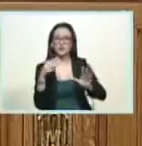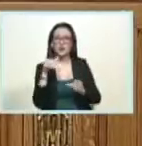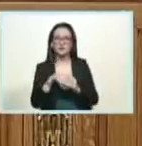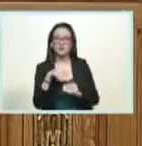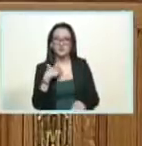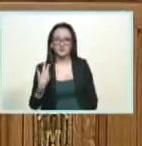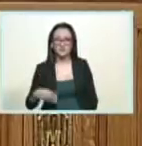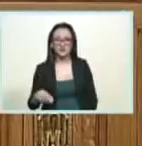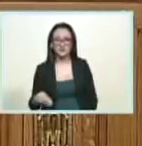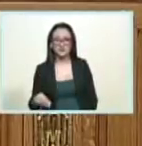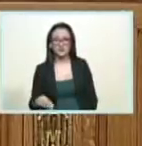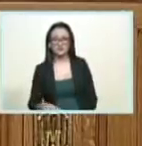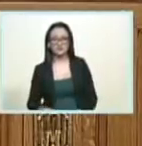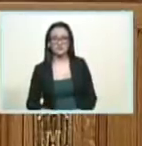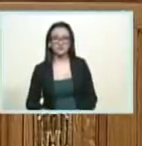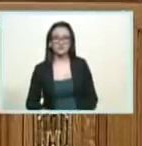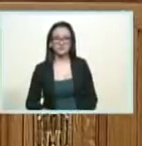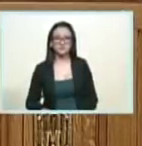elección presidencial.